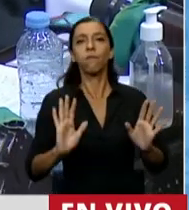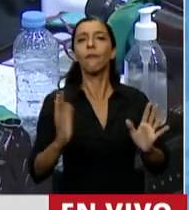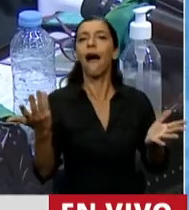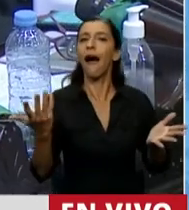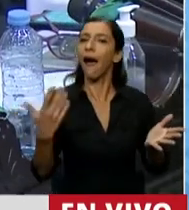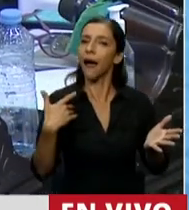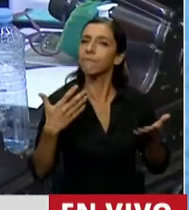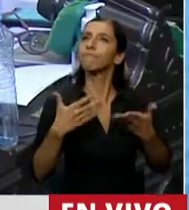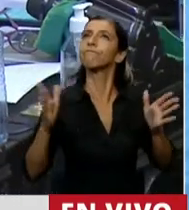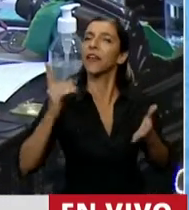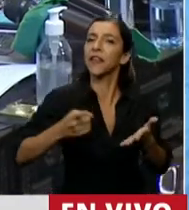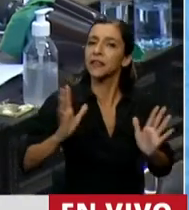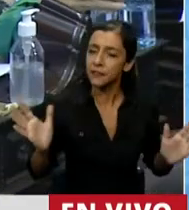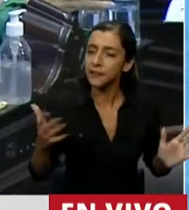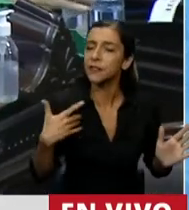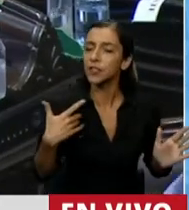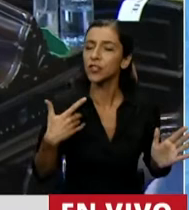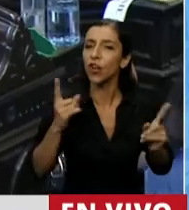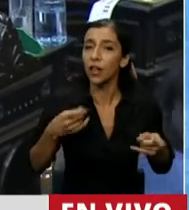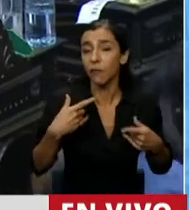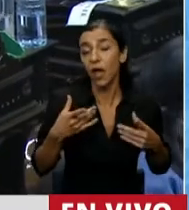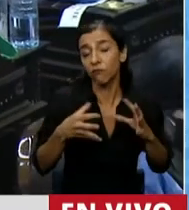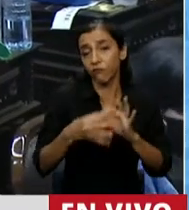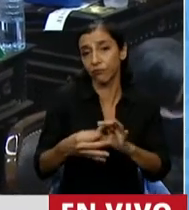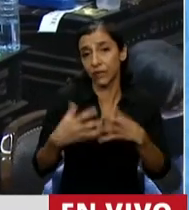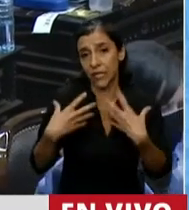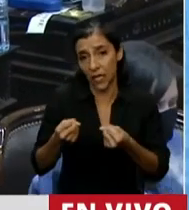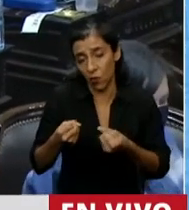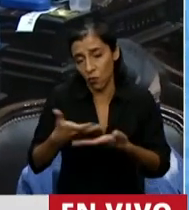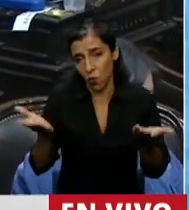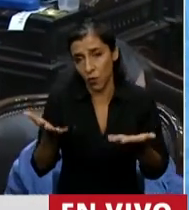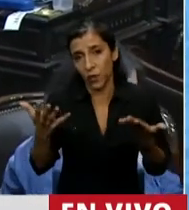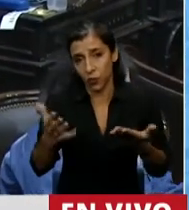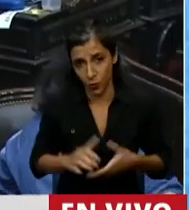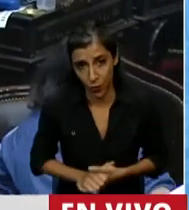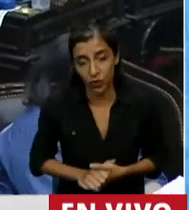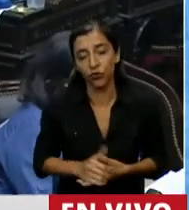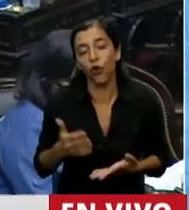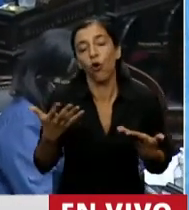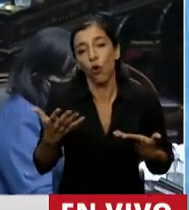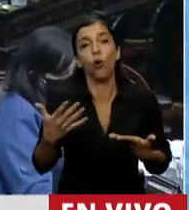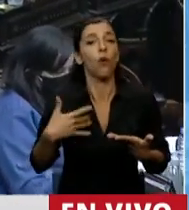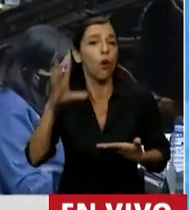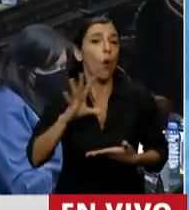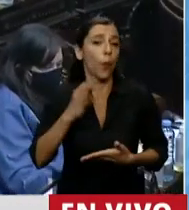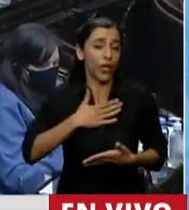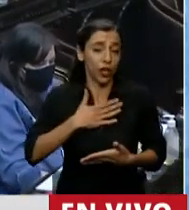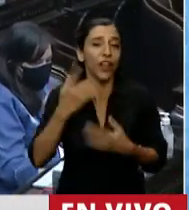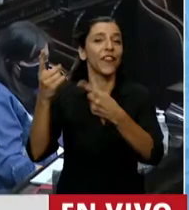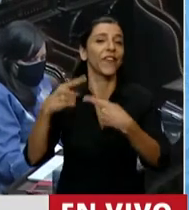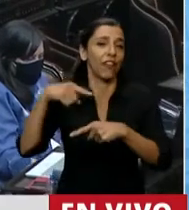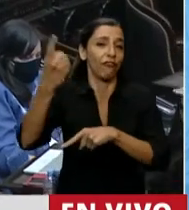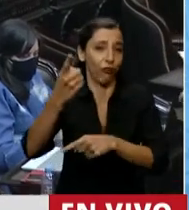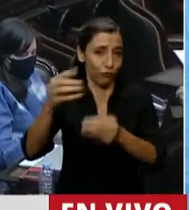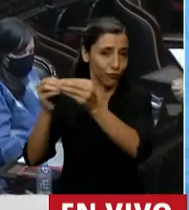salud pública. Y yo voy a disentir con muchos de los compañeros y compañeras que hablaron acá, porque creo que se trata un